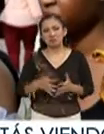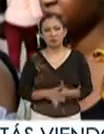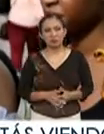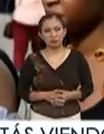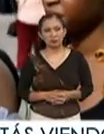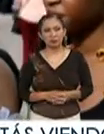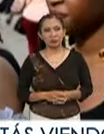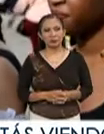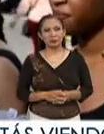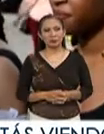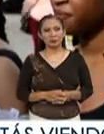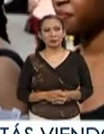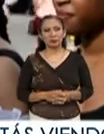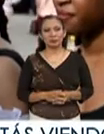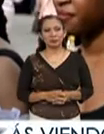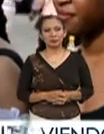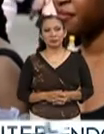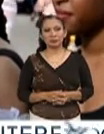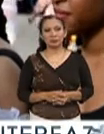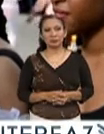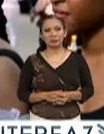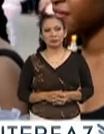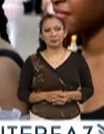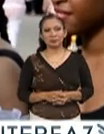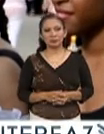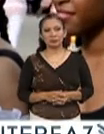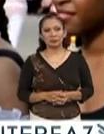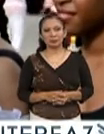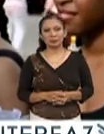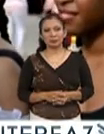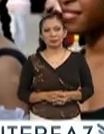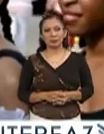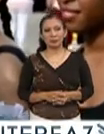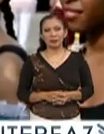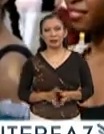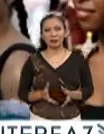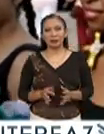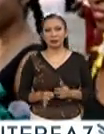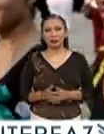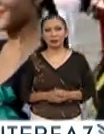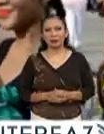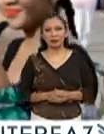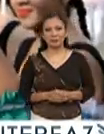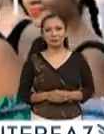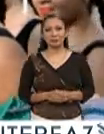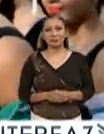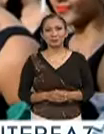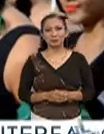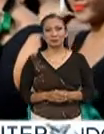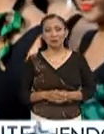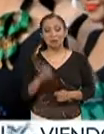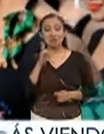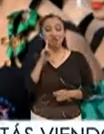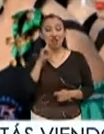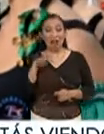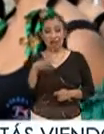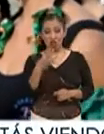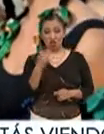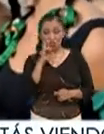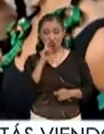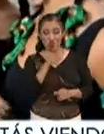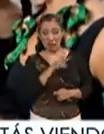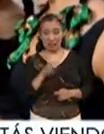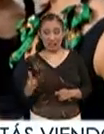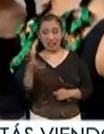viaja ou não pode vir, eu tenho para substituir, entendeu? El grupo está formado por 14 bailarinas, de ellas